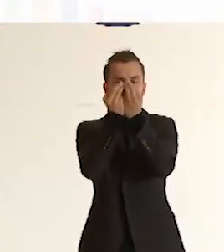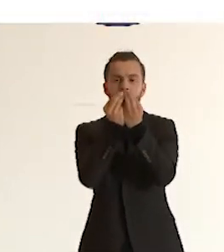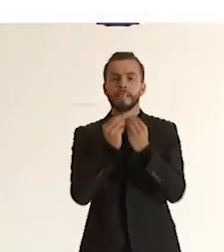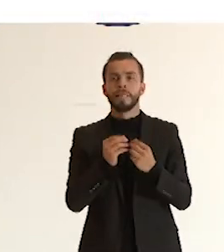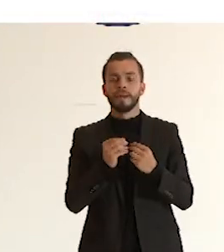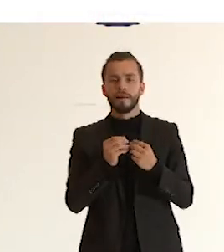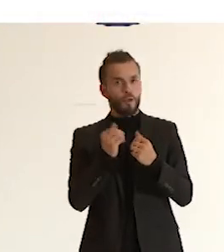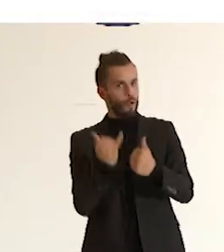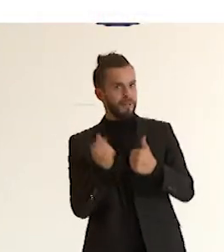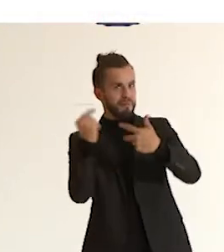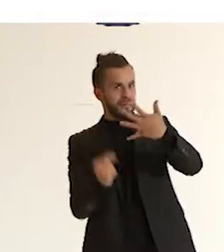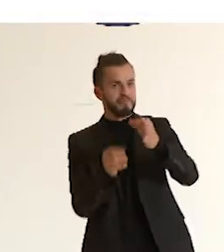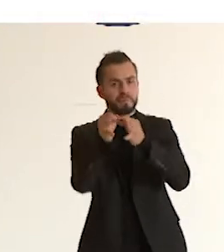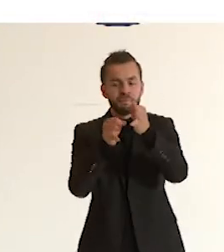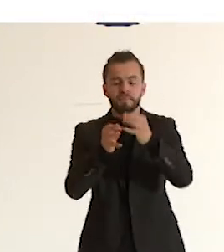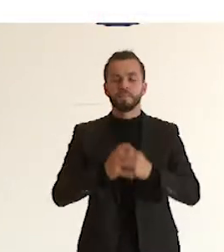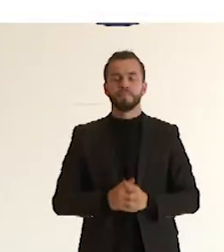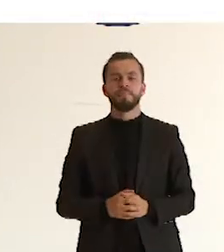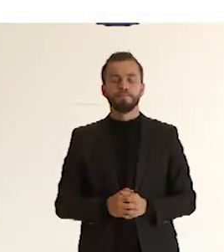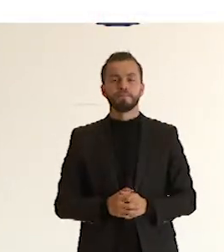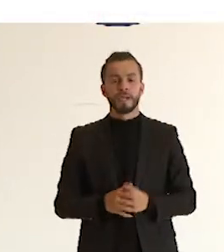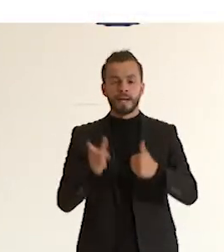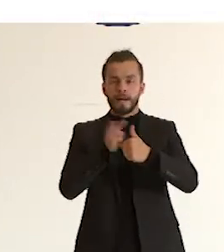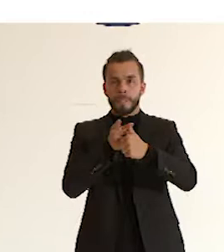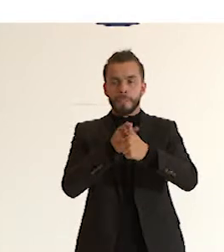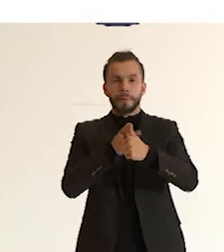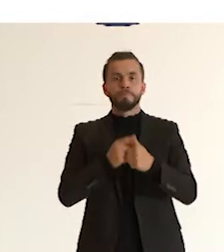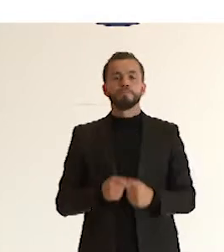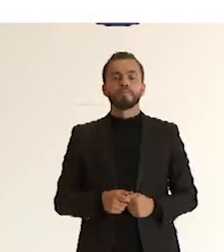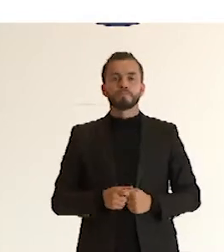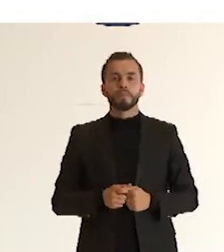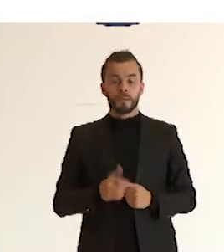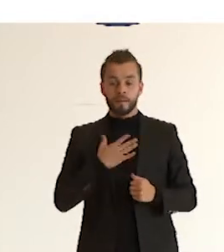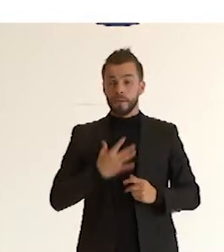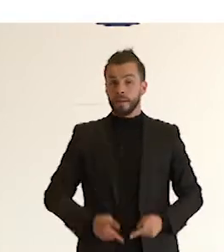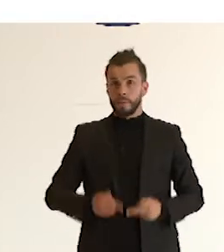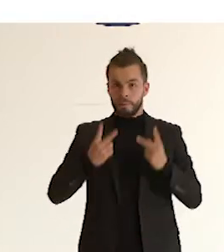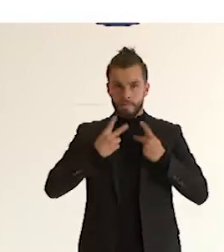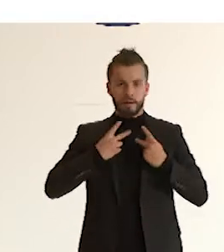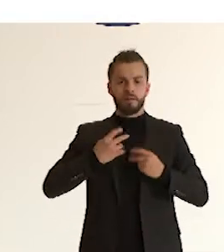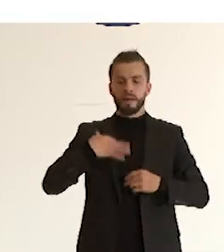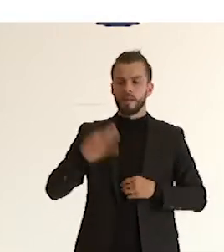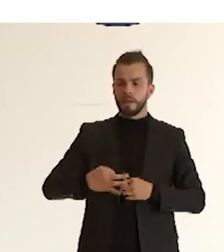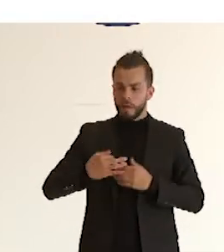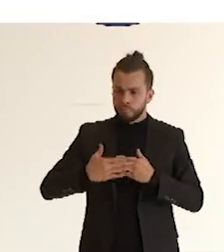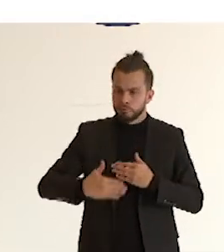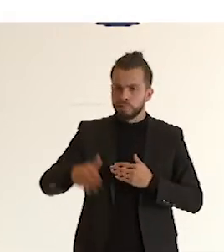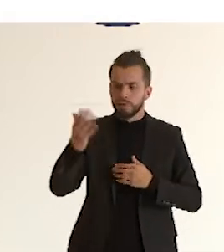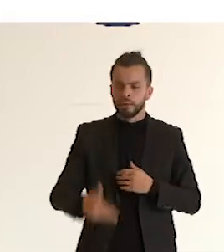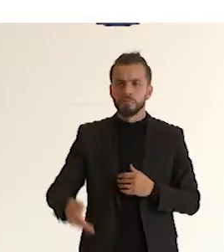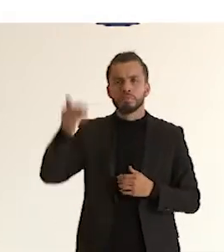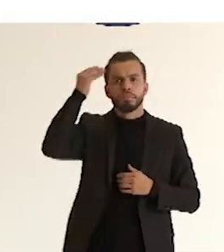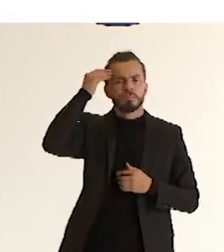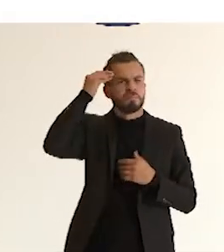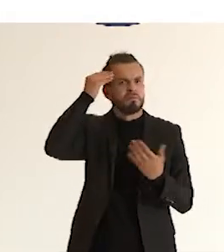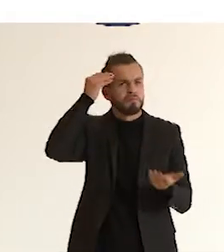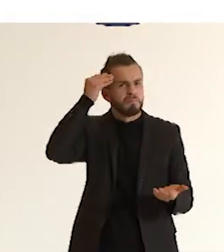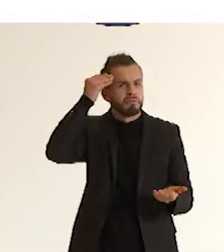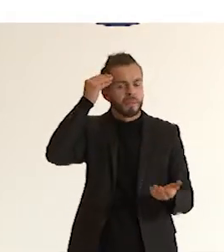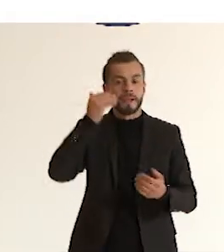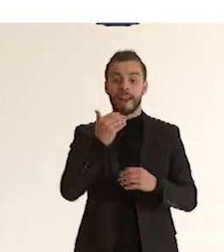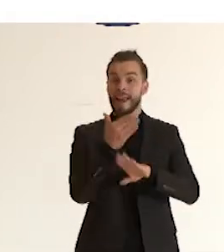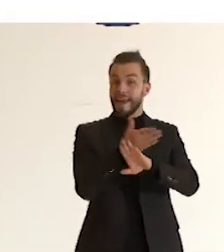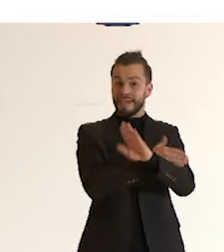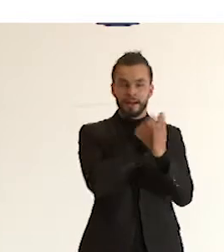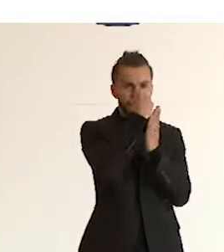uno ética a través de la vida lo que identificamos al recoger estos distintos aprendizajes en vía encuesta